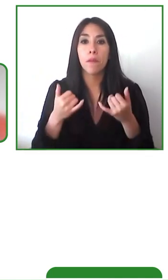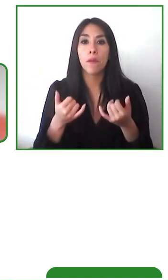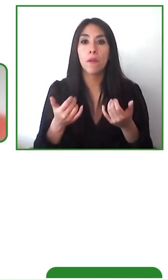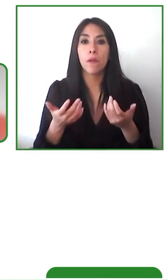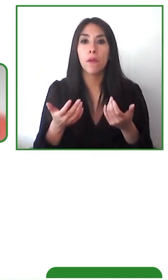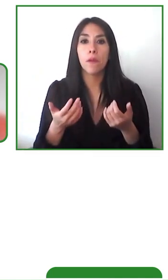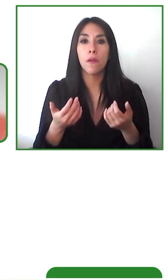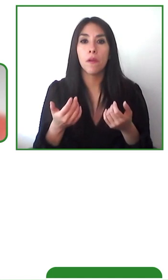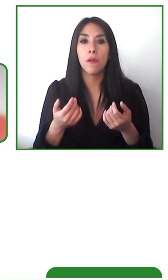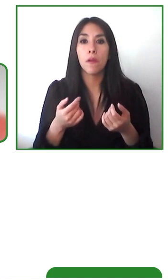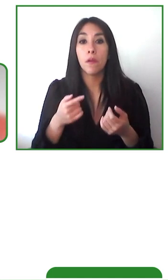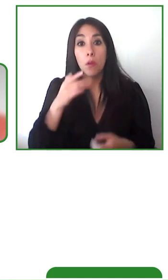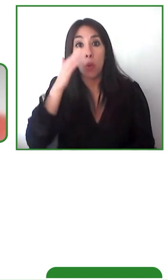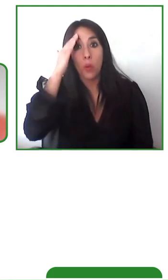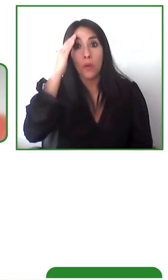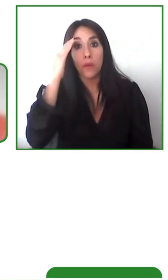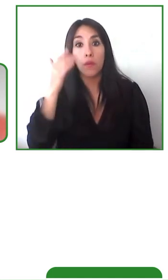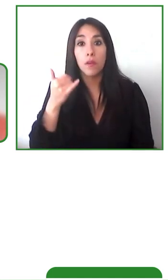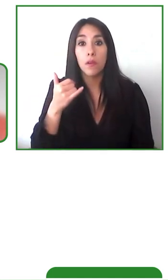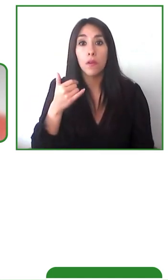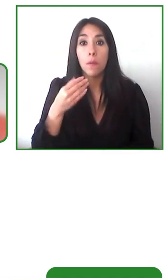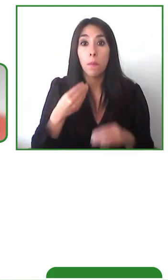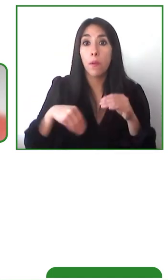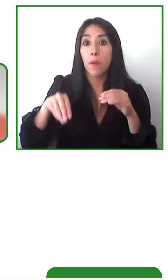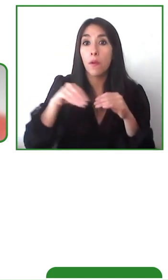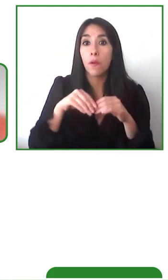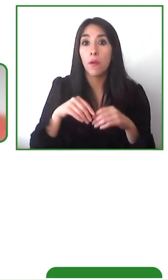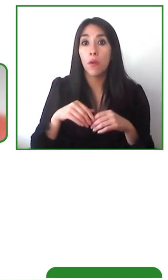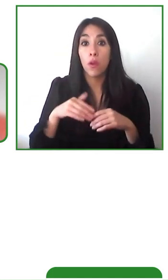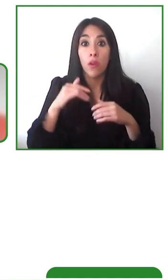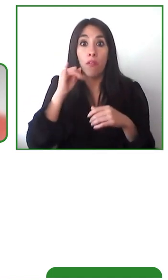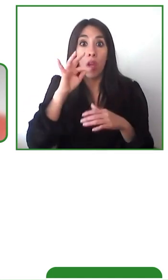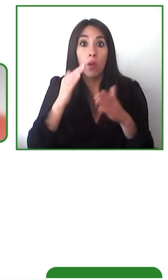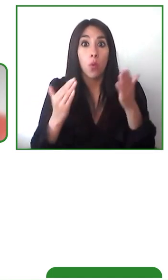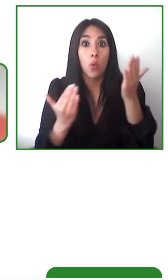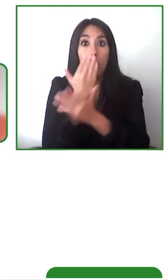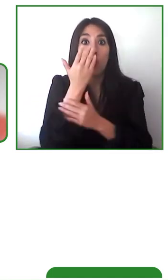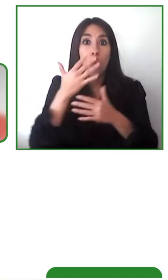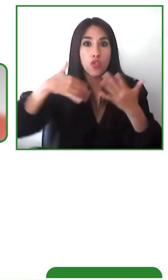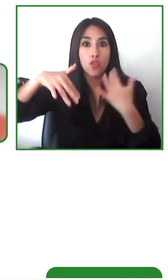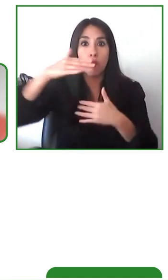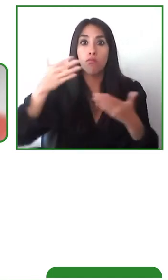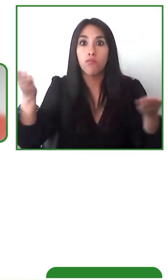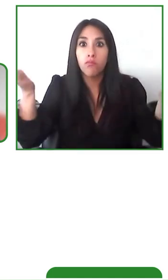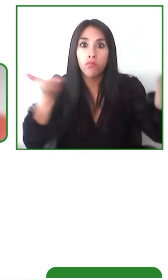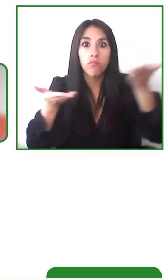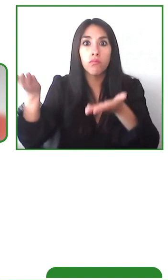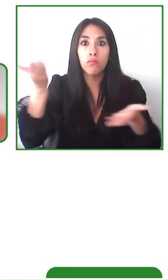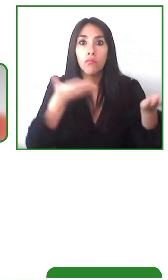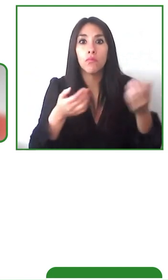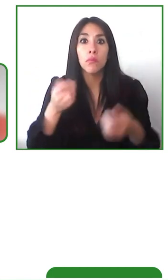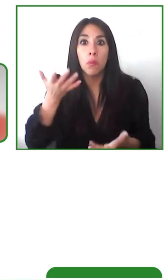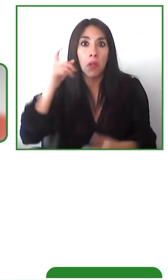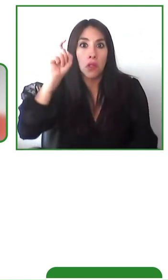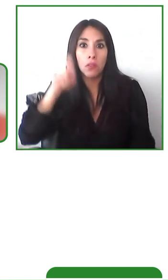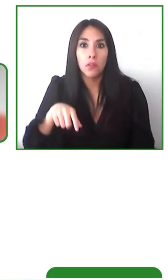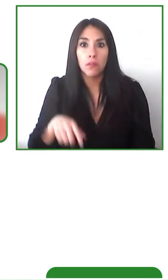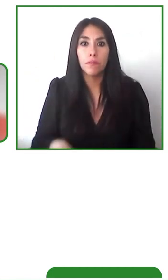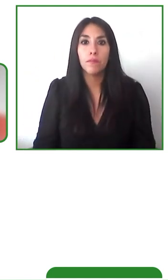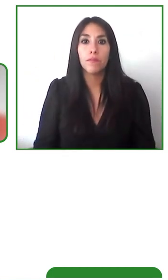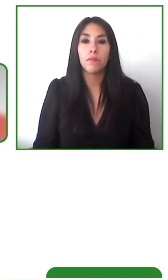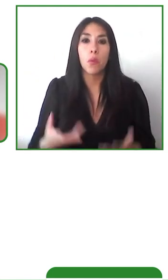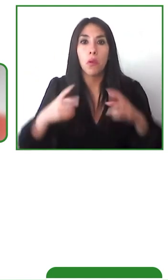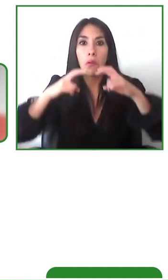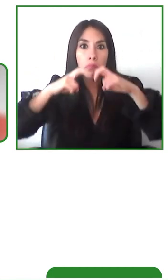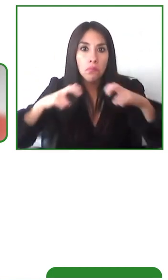que lleguen a las personas que necesitan de una manera analizada, con propósito y